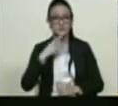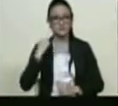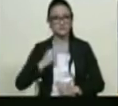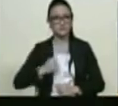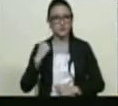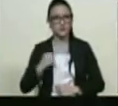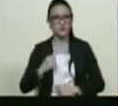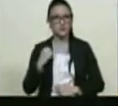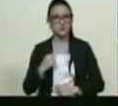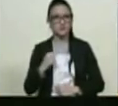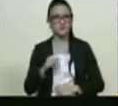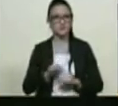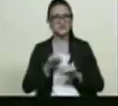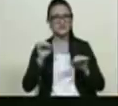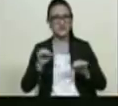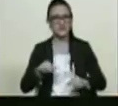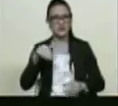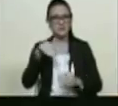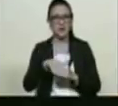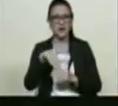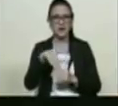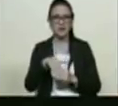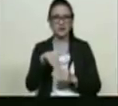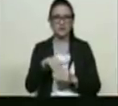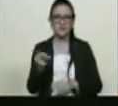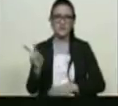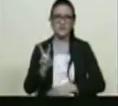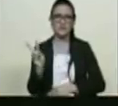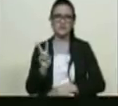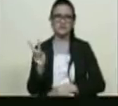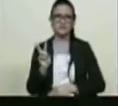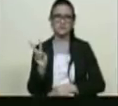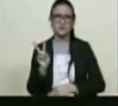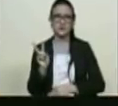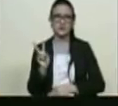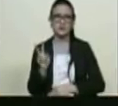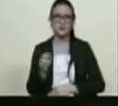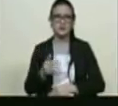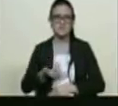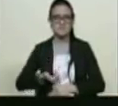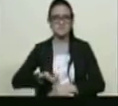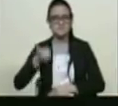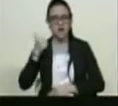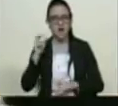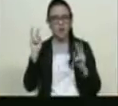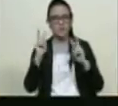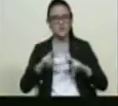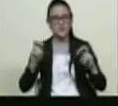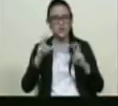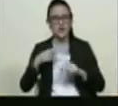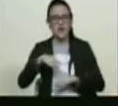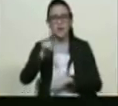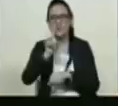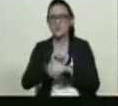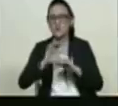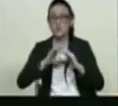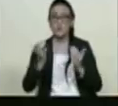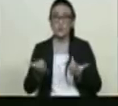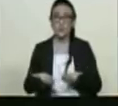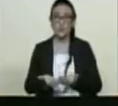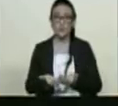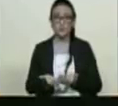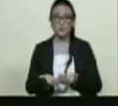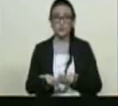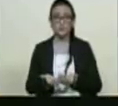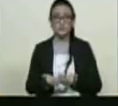que el sistema electoral venezolano tiene más auditorías, es el único del mundo que